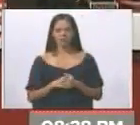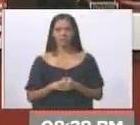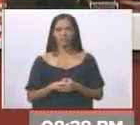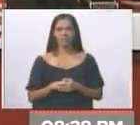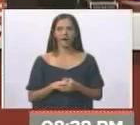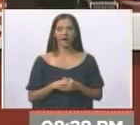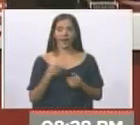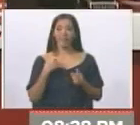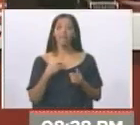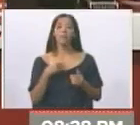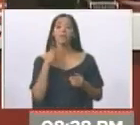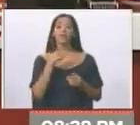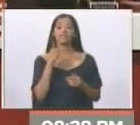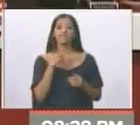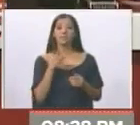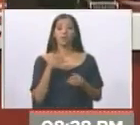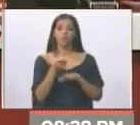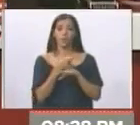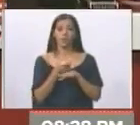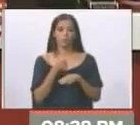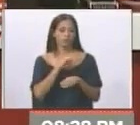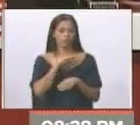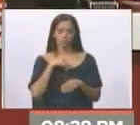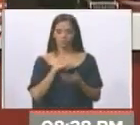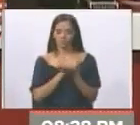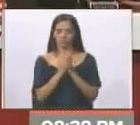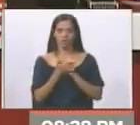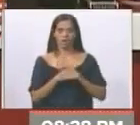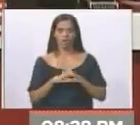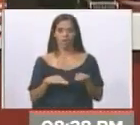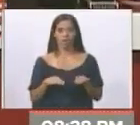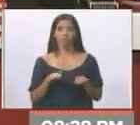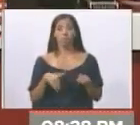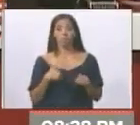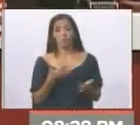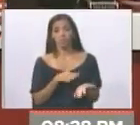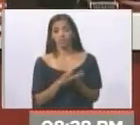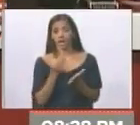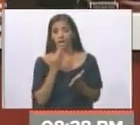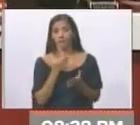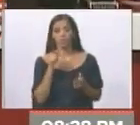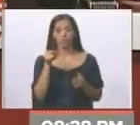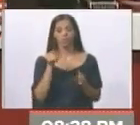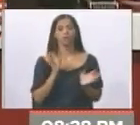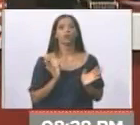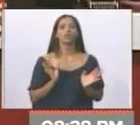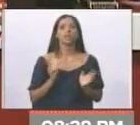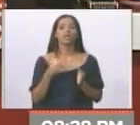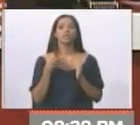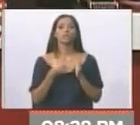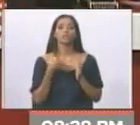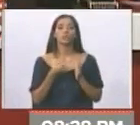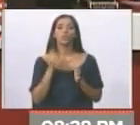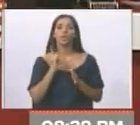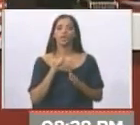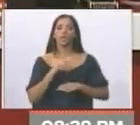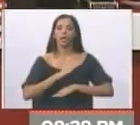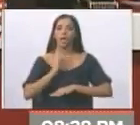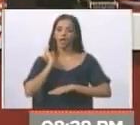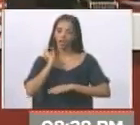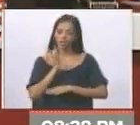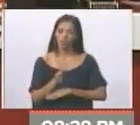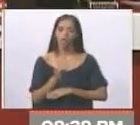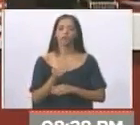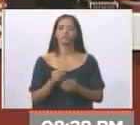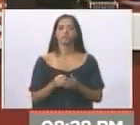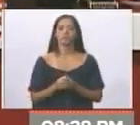Era política de Estado antes, con nosotros se acabó eso. ¿Que pueda ocurrir algo? Bueno, ahí están las instituciones que deben actuar. Que se